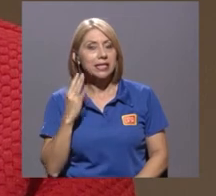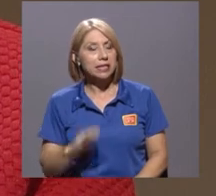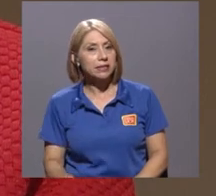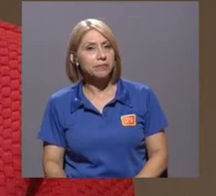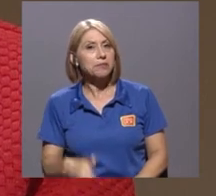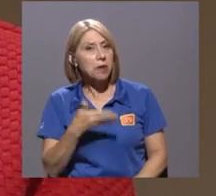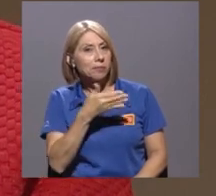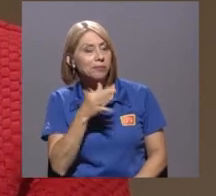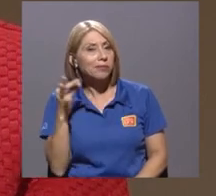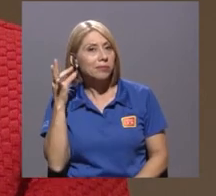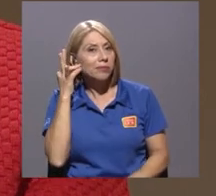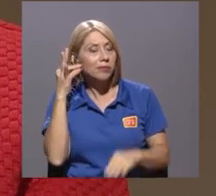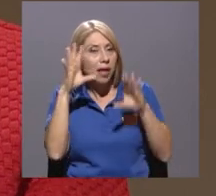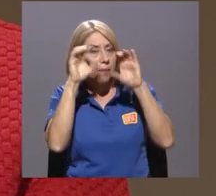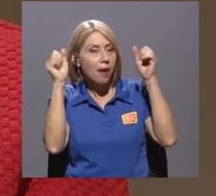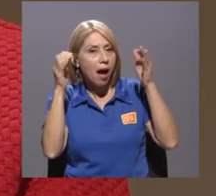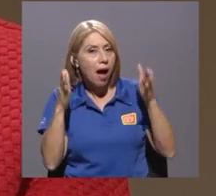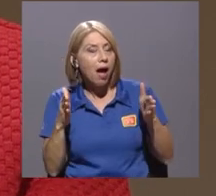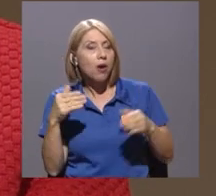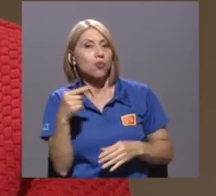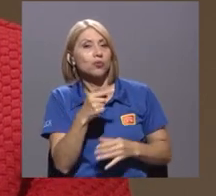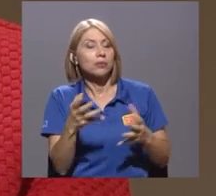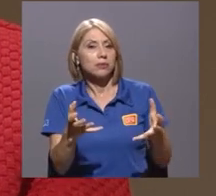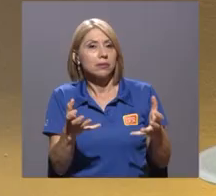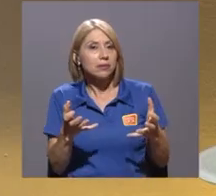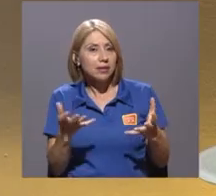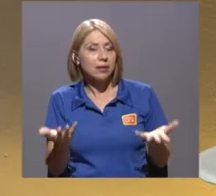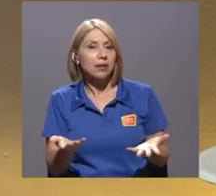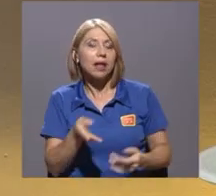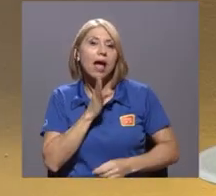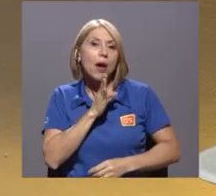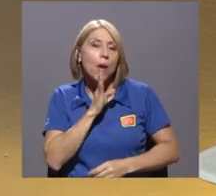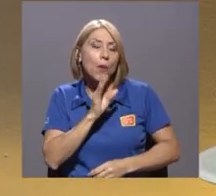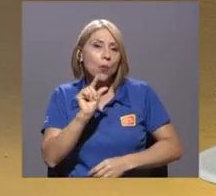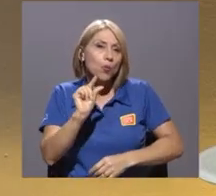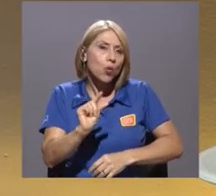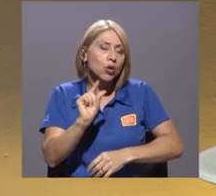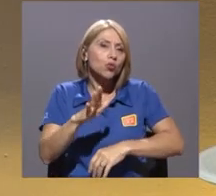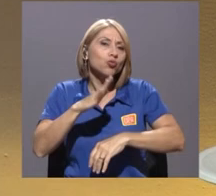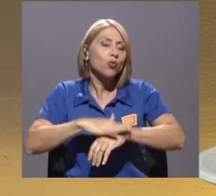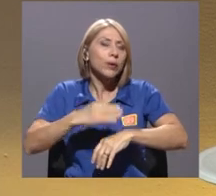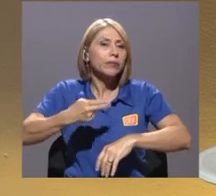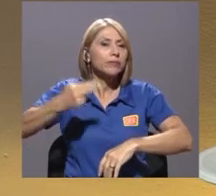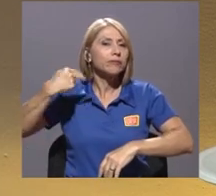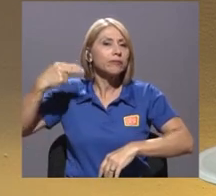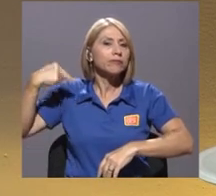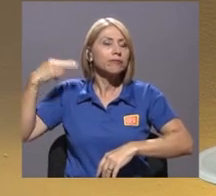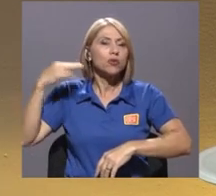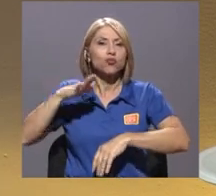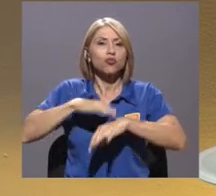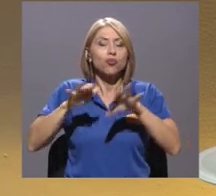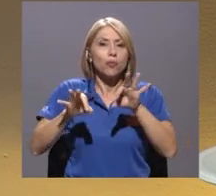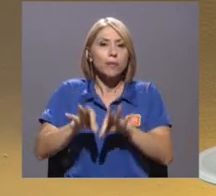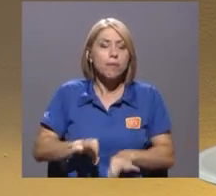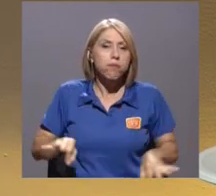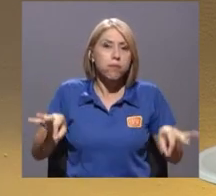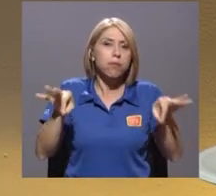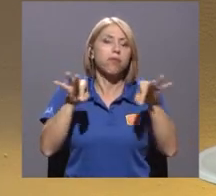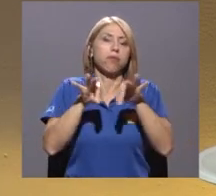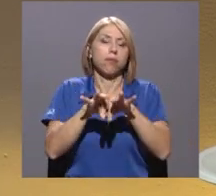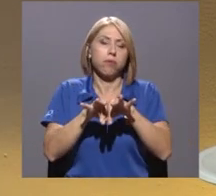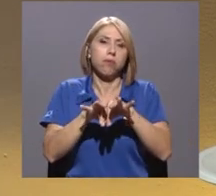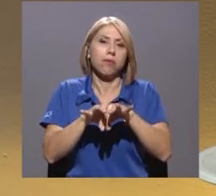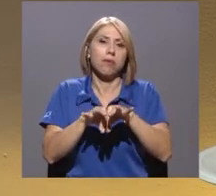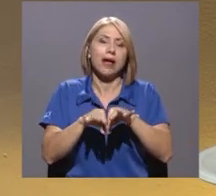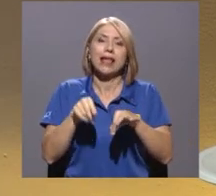embajadora si usted se quiere referir un poquito a la historia y a la importancia de ésta